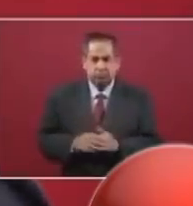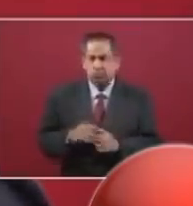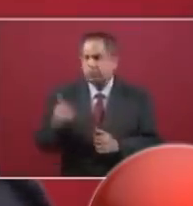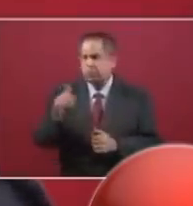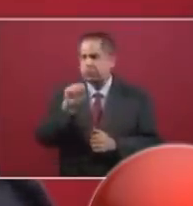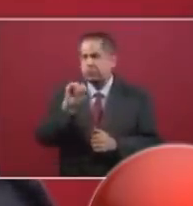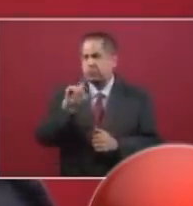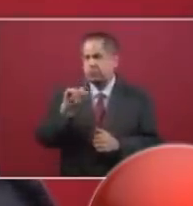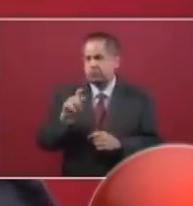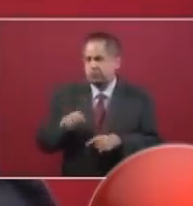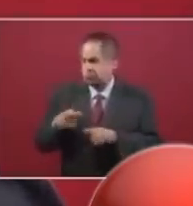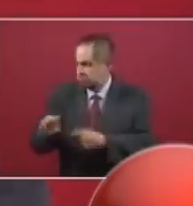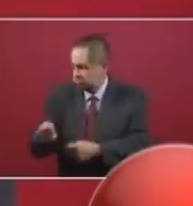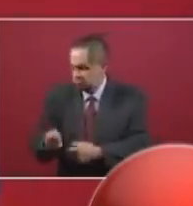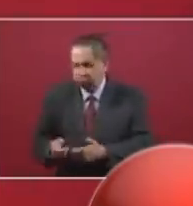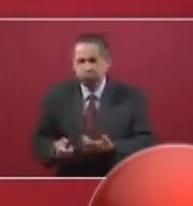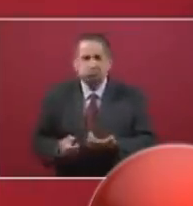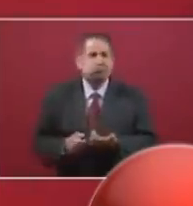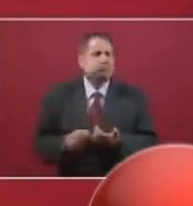a un asilo,